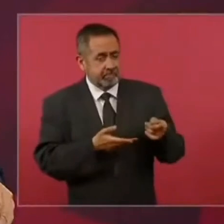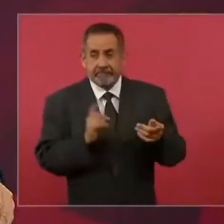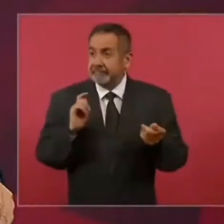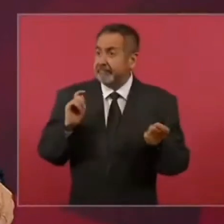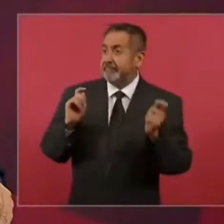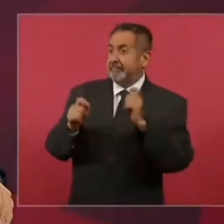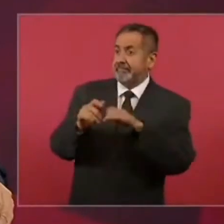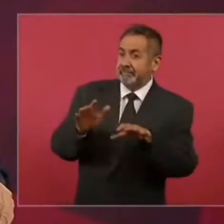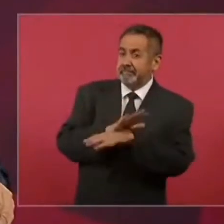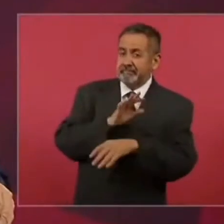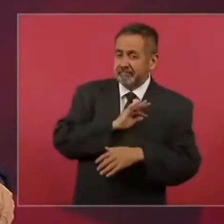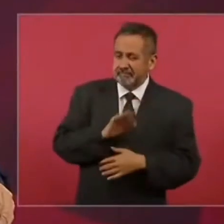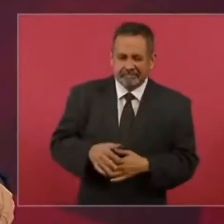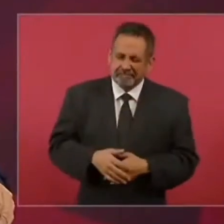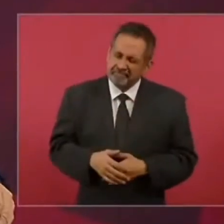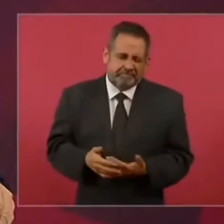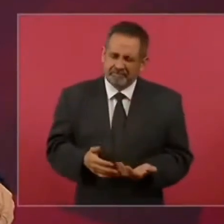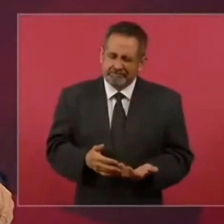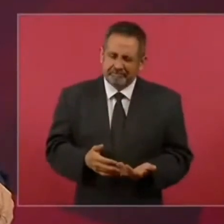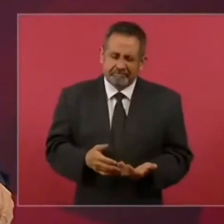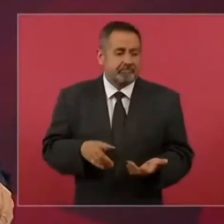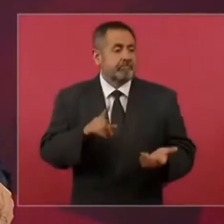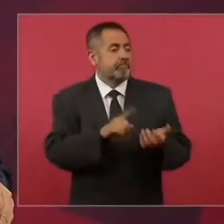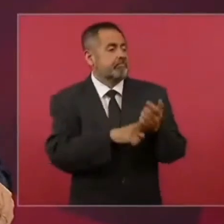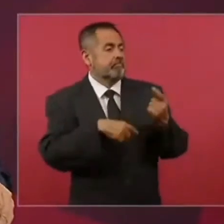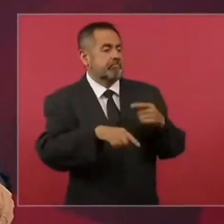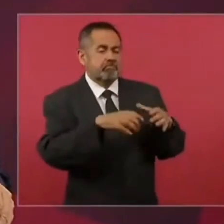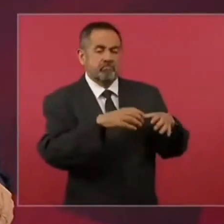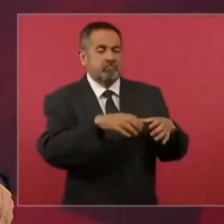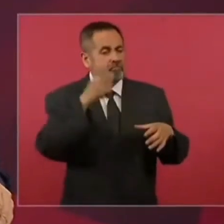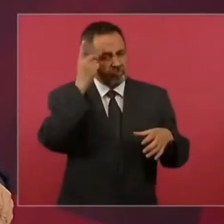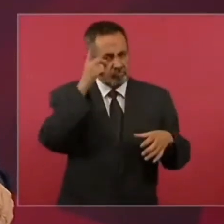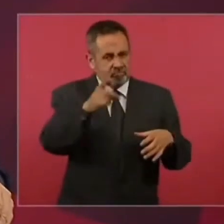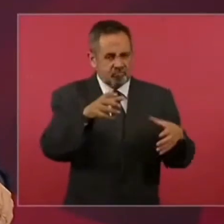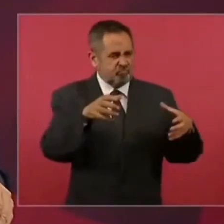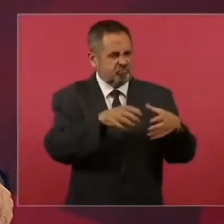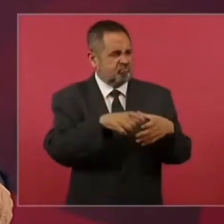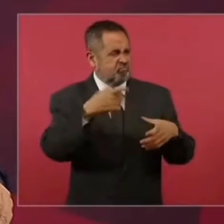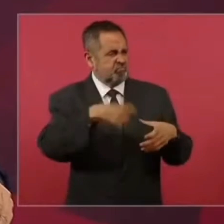con el apoyo de los dueños de los medios